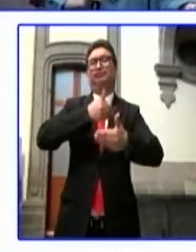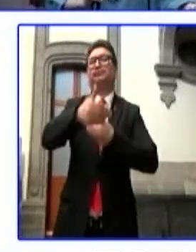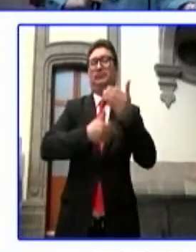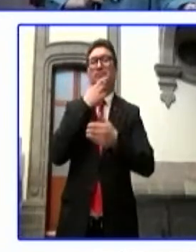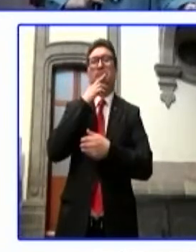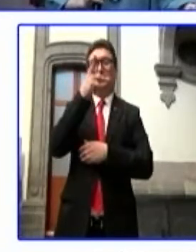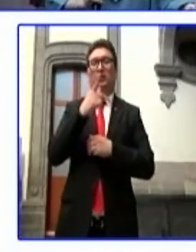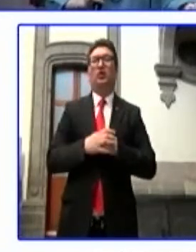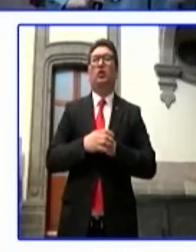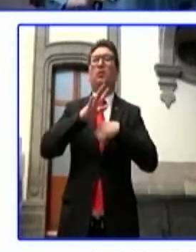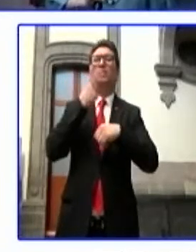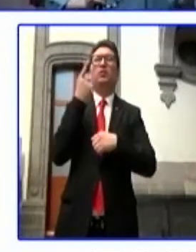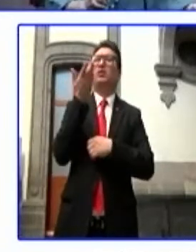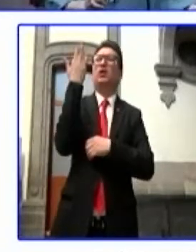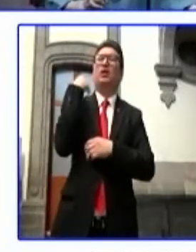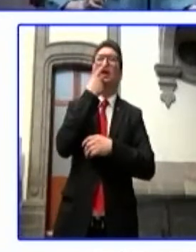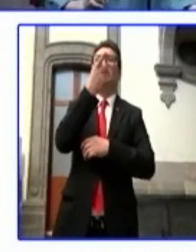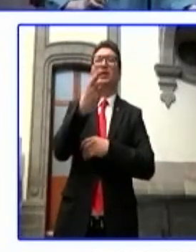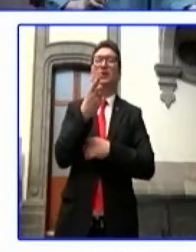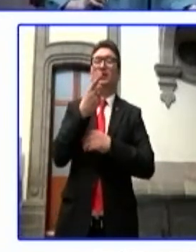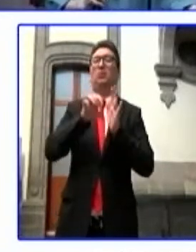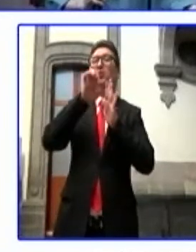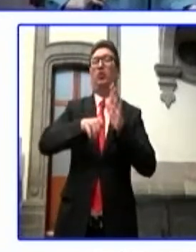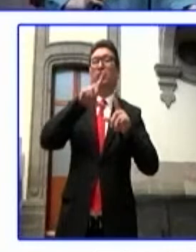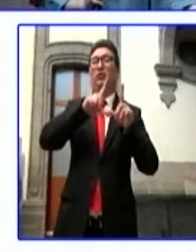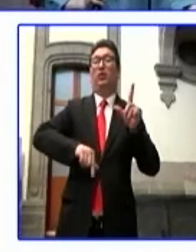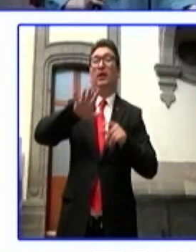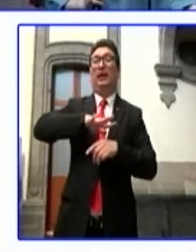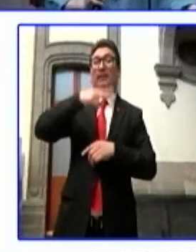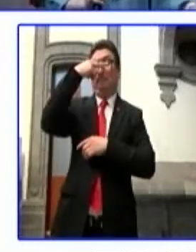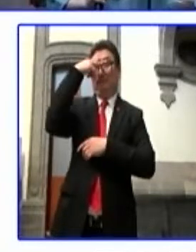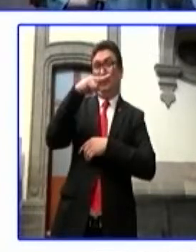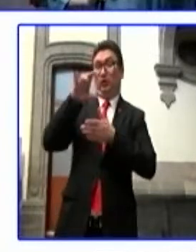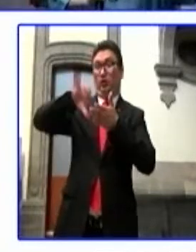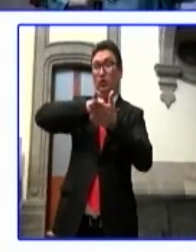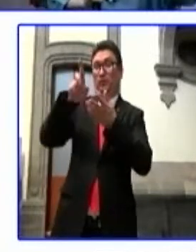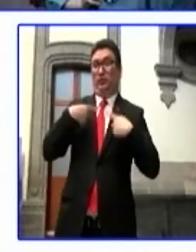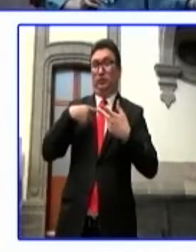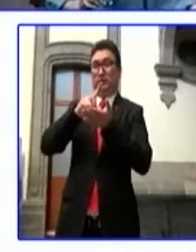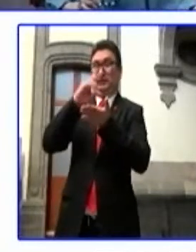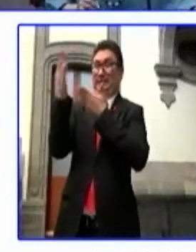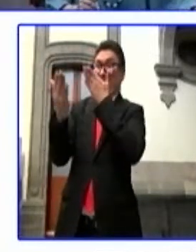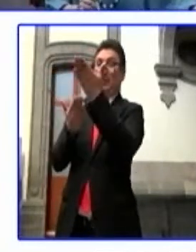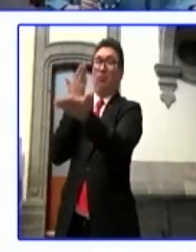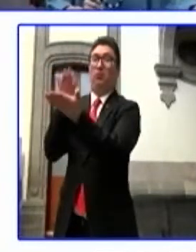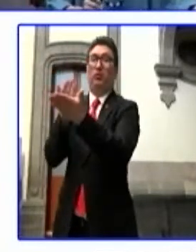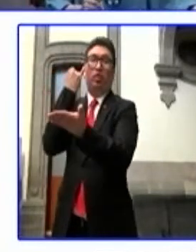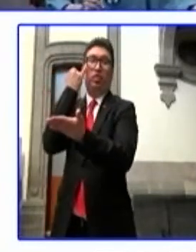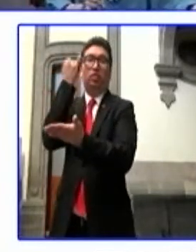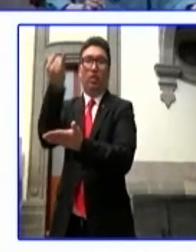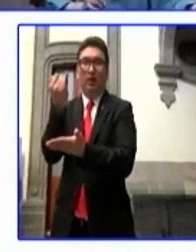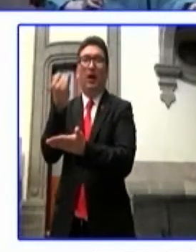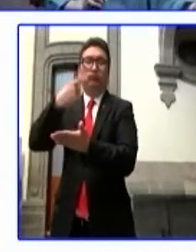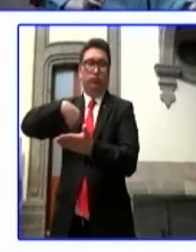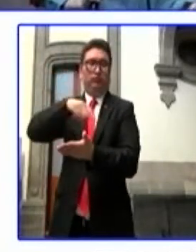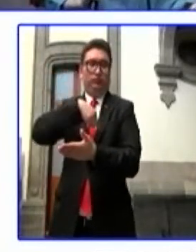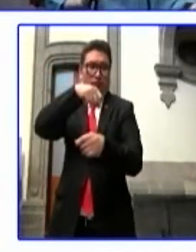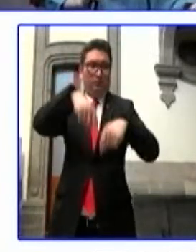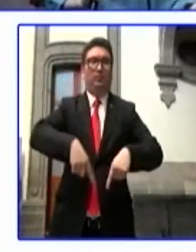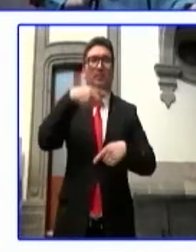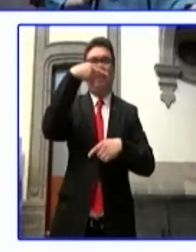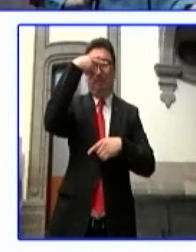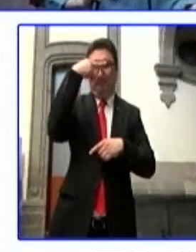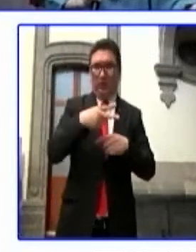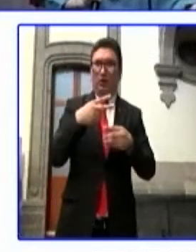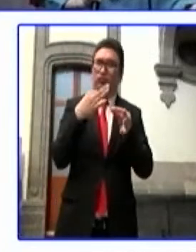Porque decíamos, si México fue quien propuso la convención, deberíamos de ser el primer país en que ha aplicado